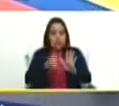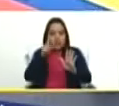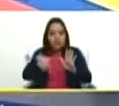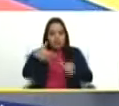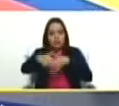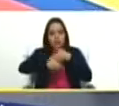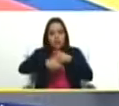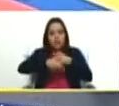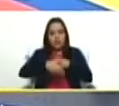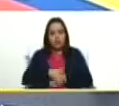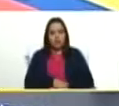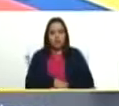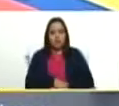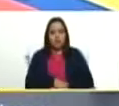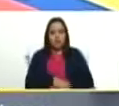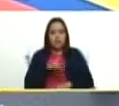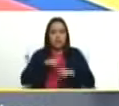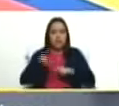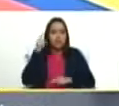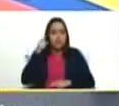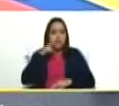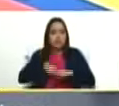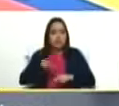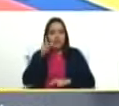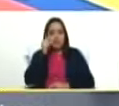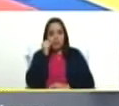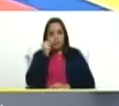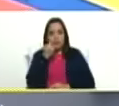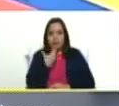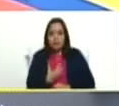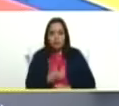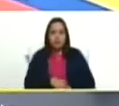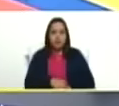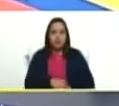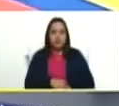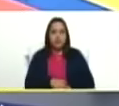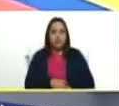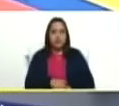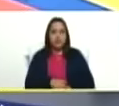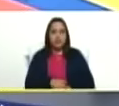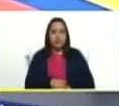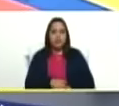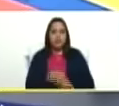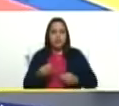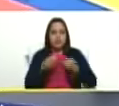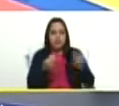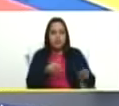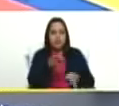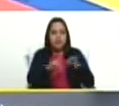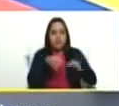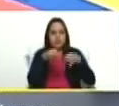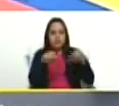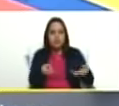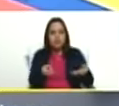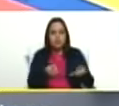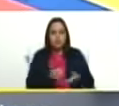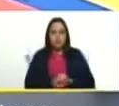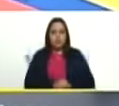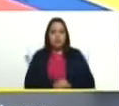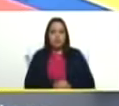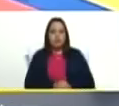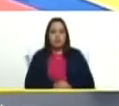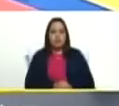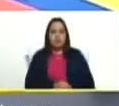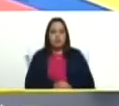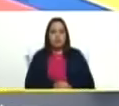sociales de las niñas y los niños tan bonitos, chicos, recibiendo sus regalos, decía, pero es que a mí nunca